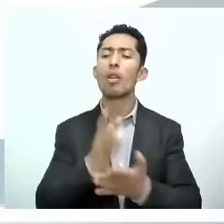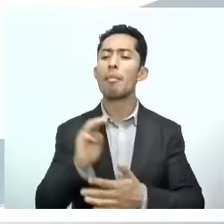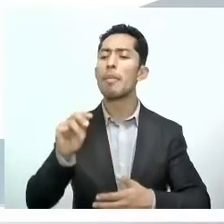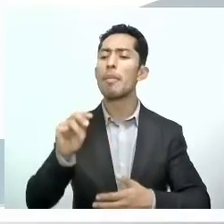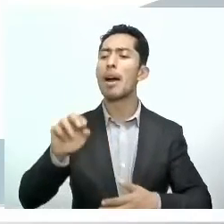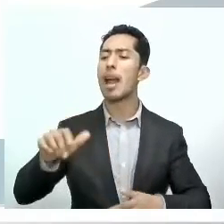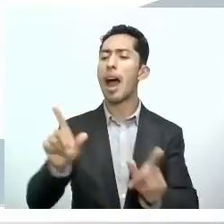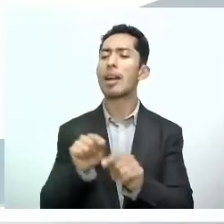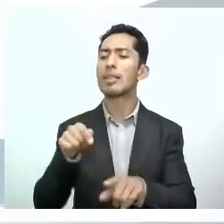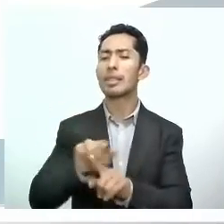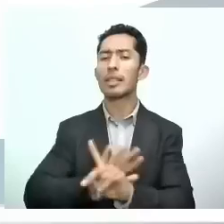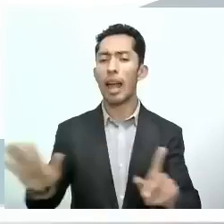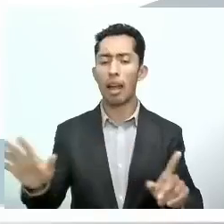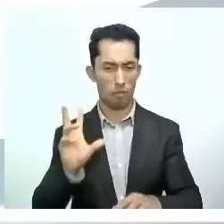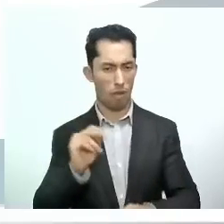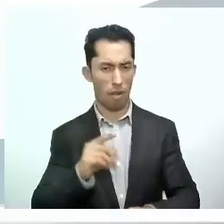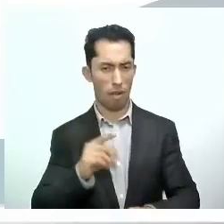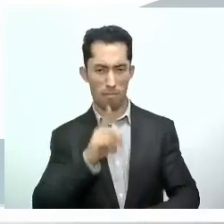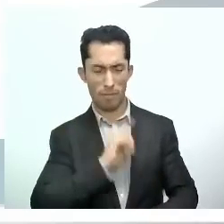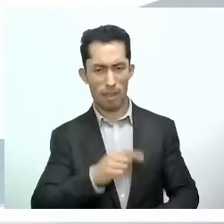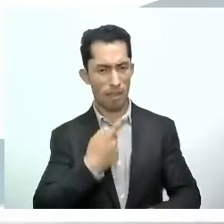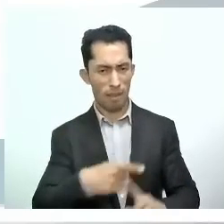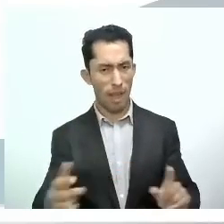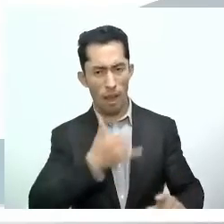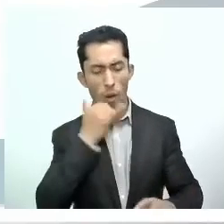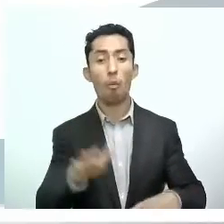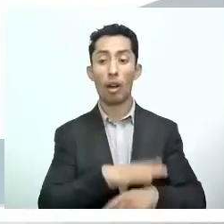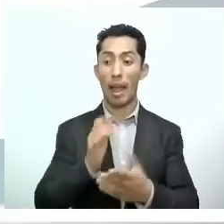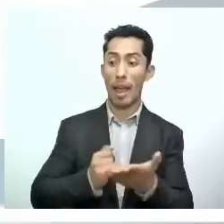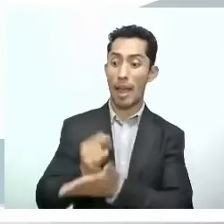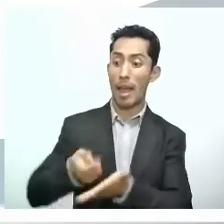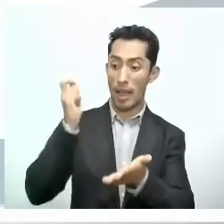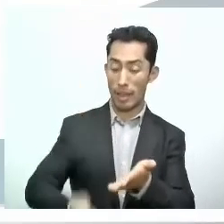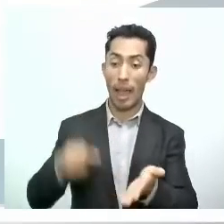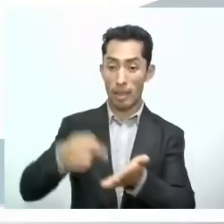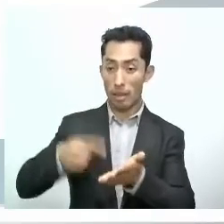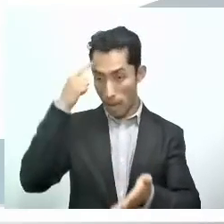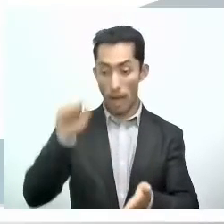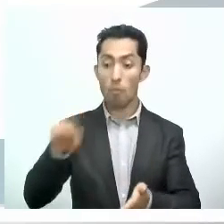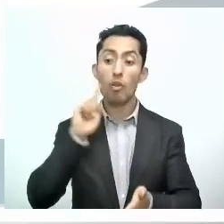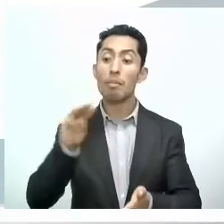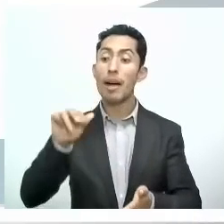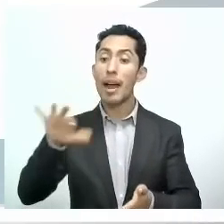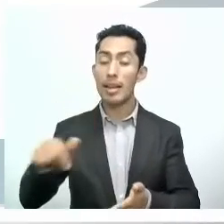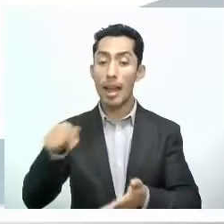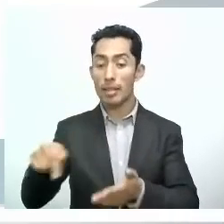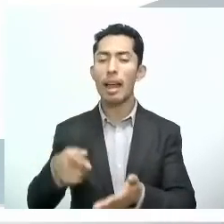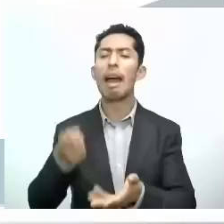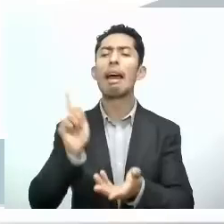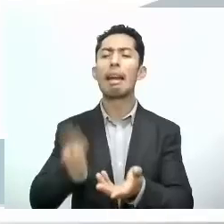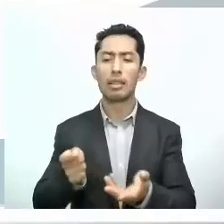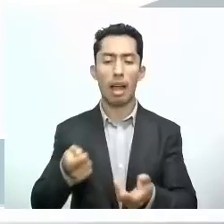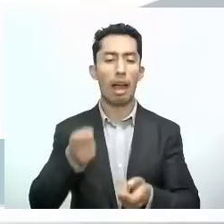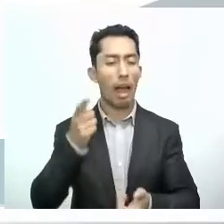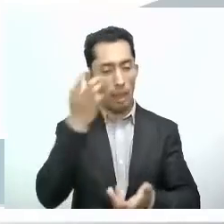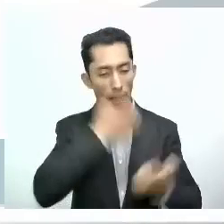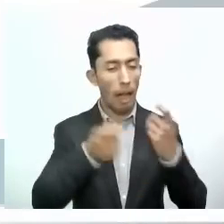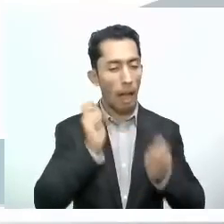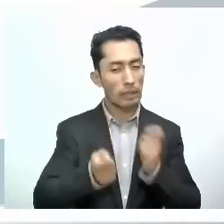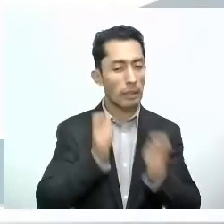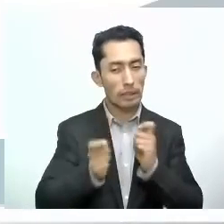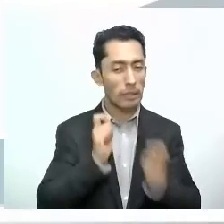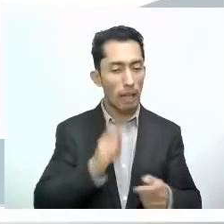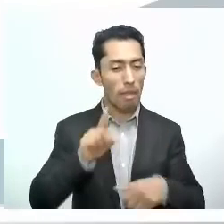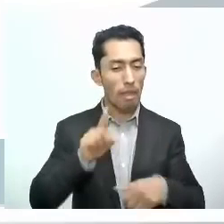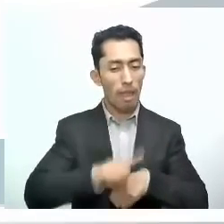cierto, porque ese criterio que se está dictando para María es la interpretación cotidiana, día a día, de la